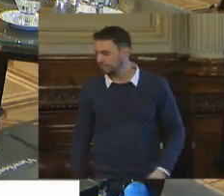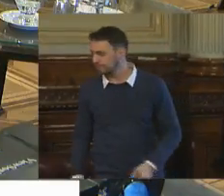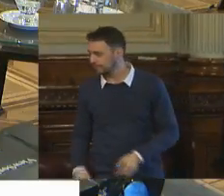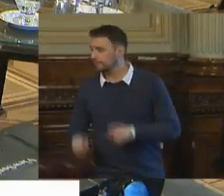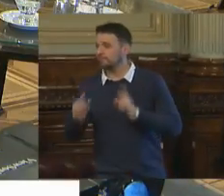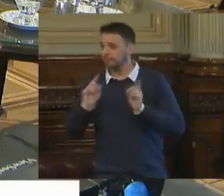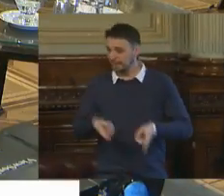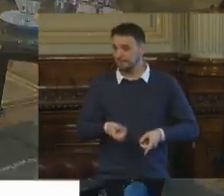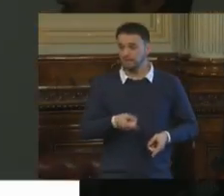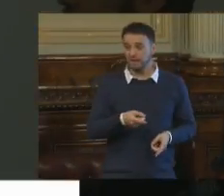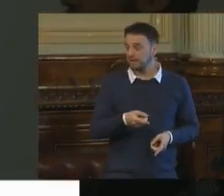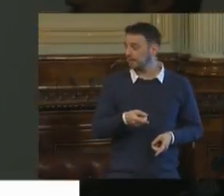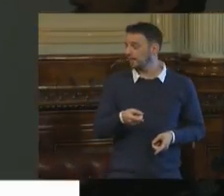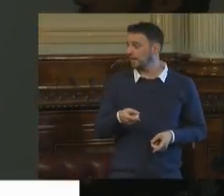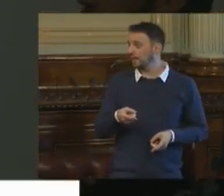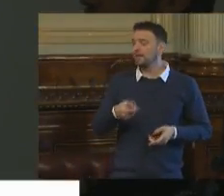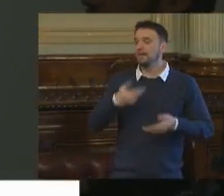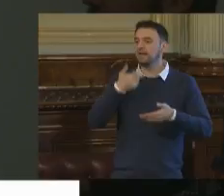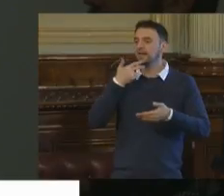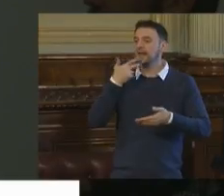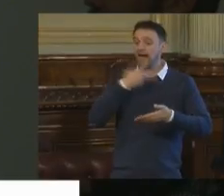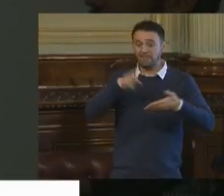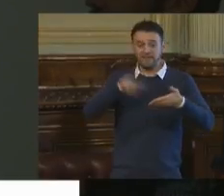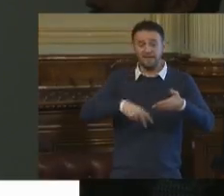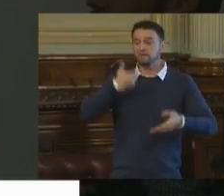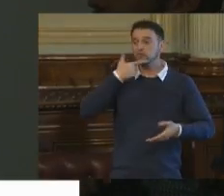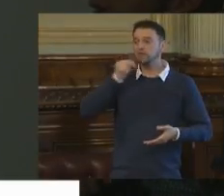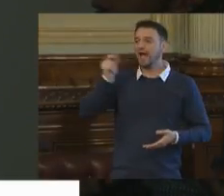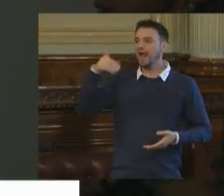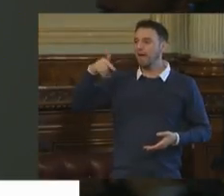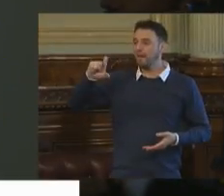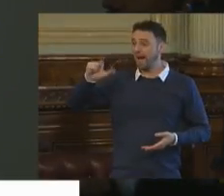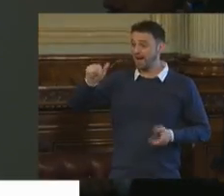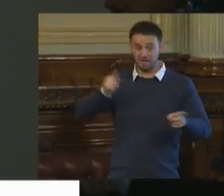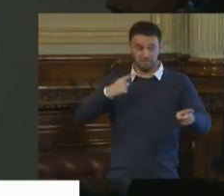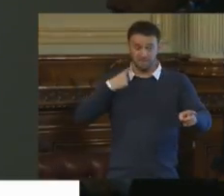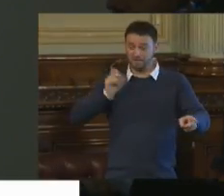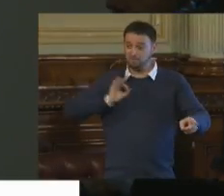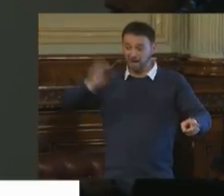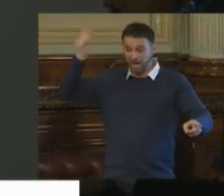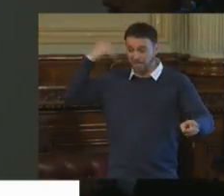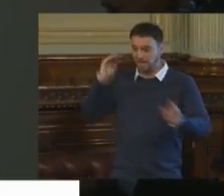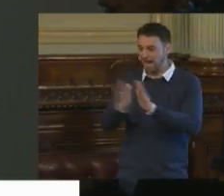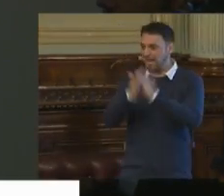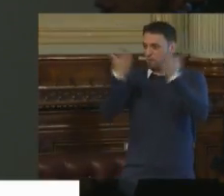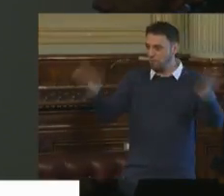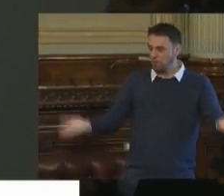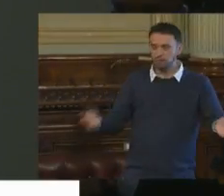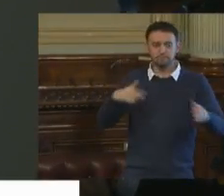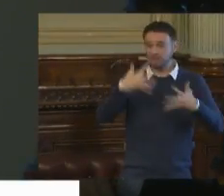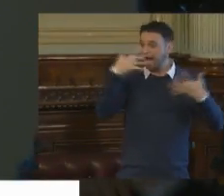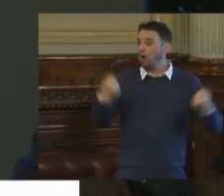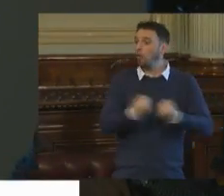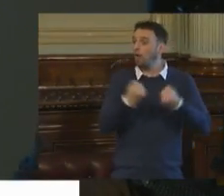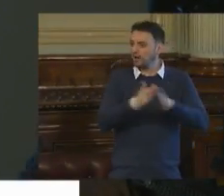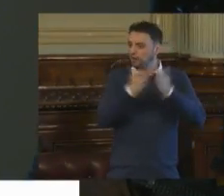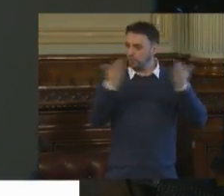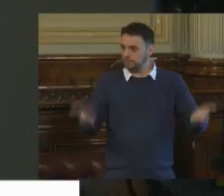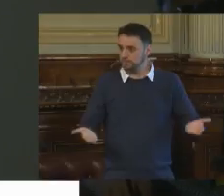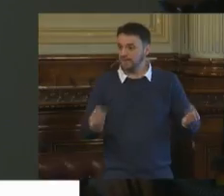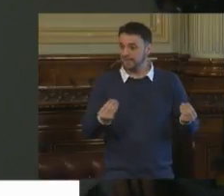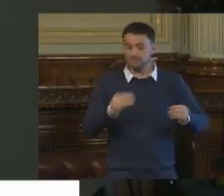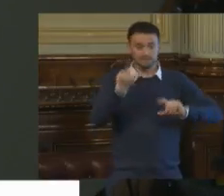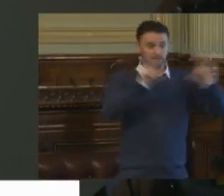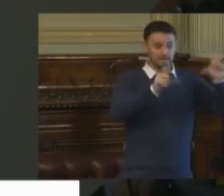y además son la declaración de salamanca a la que hacía referencia la señora es un acuerdo